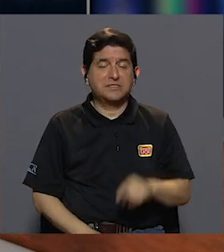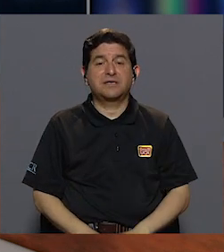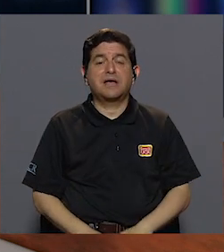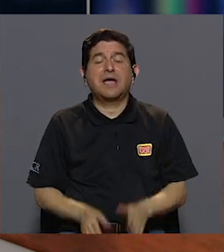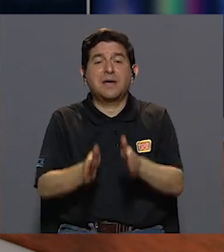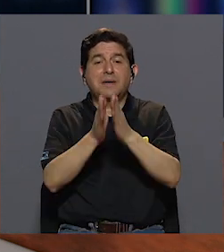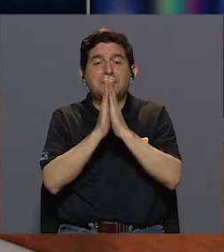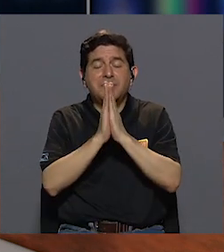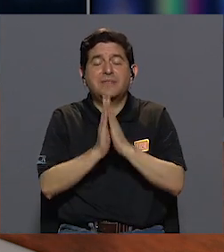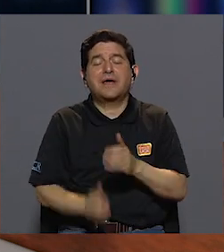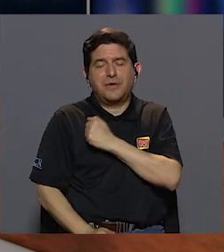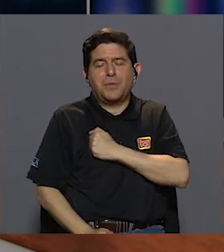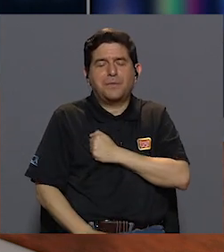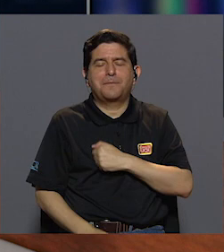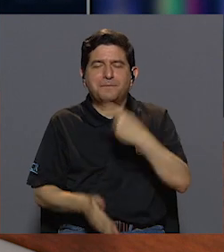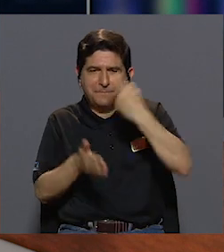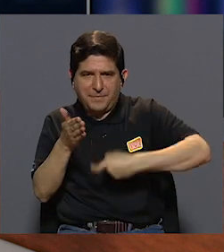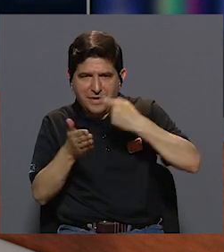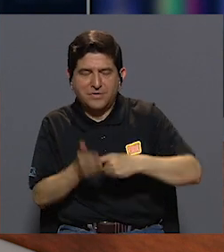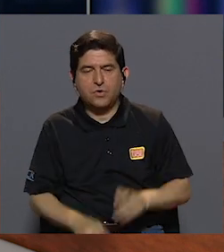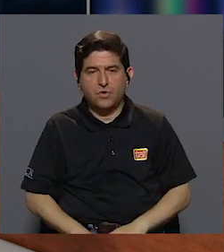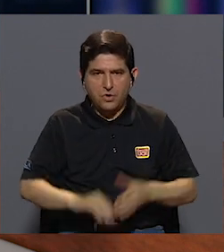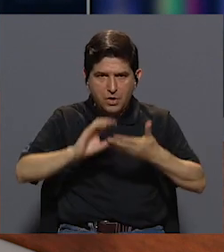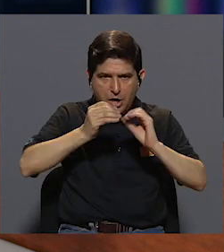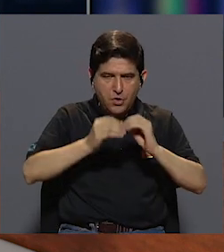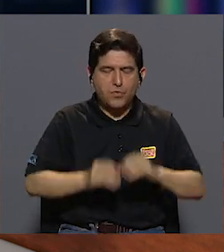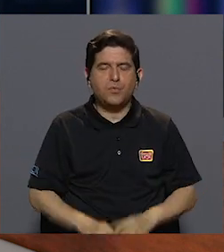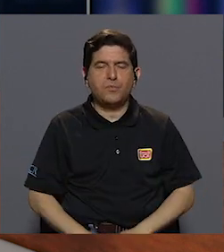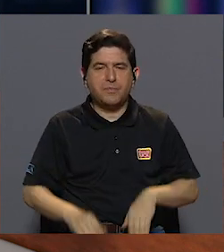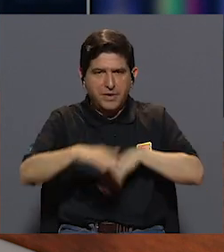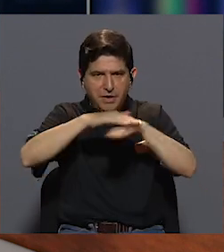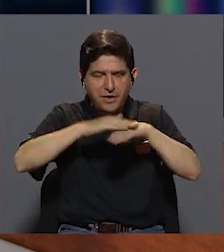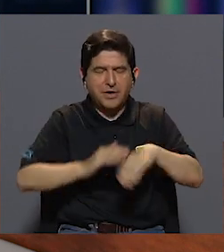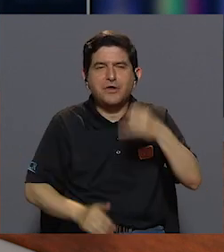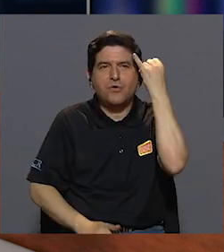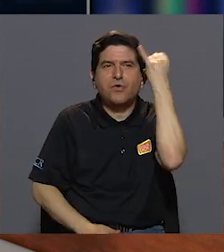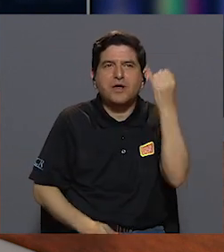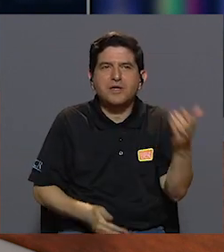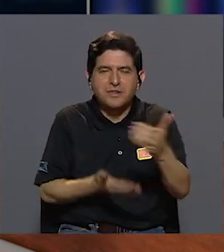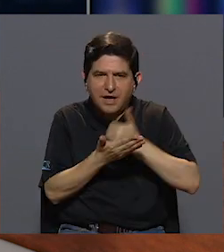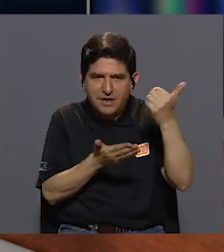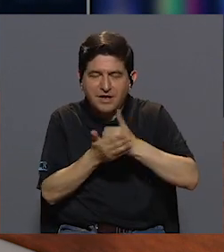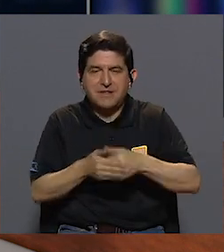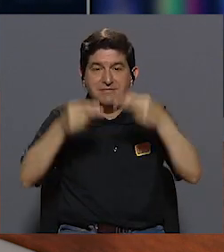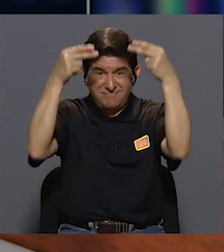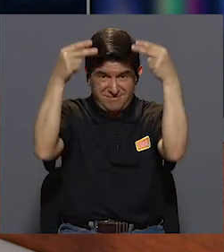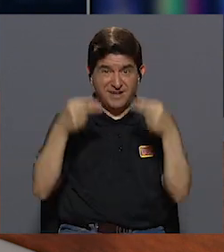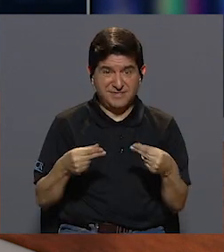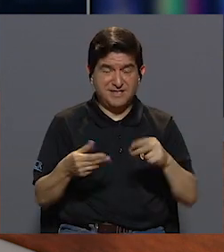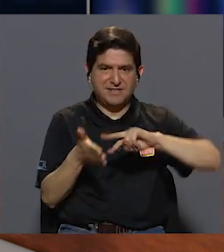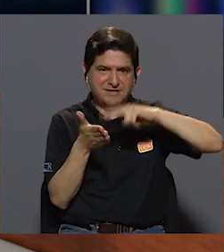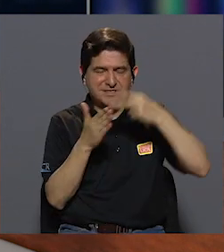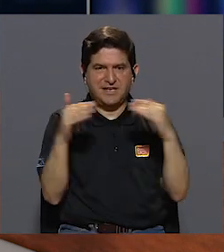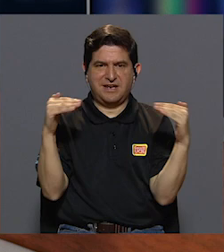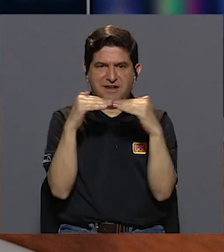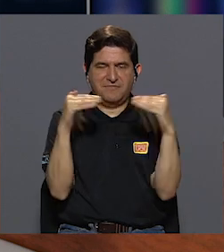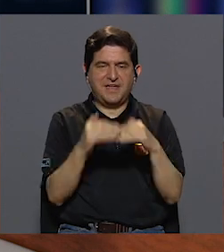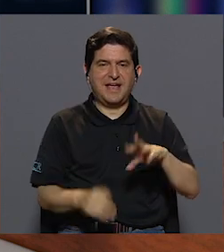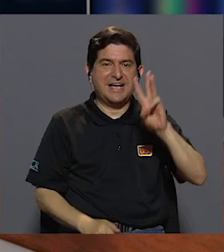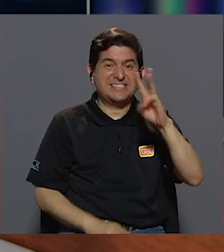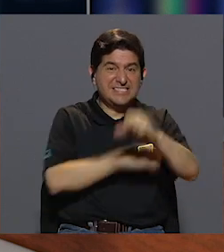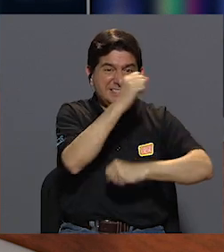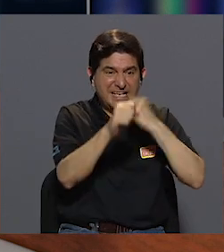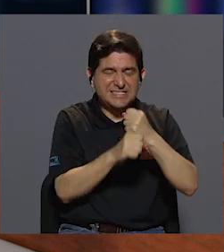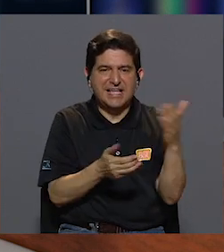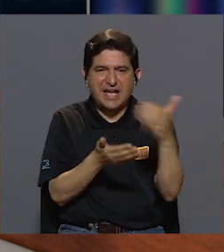se acogieron a la medida. La cifra, según cálculos basados en estimación de recaudación de Hacienda, equivale casi